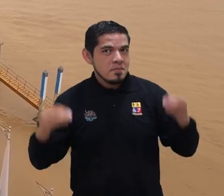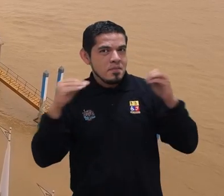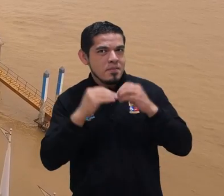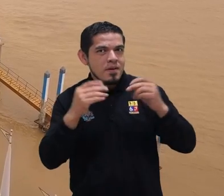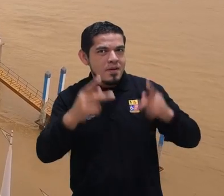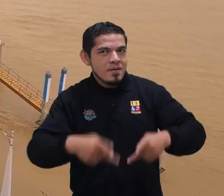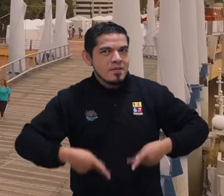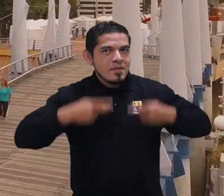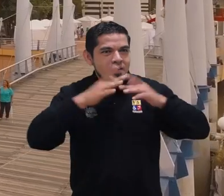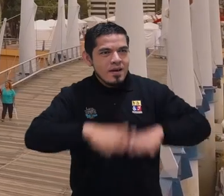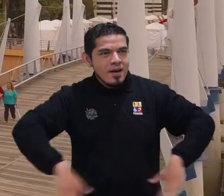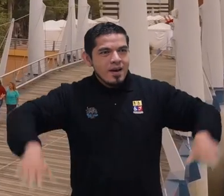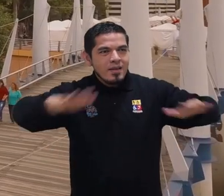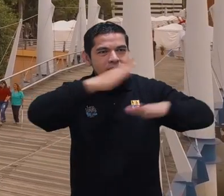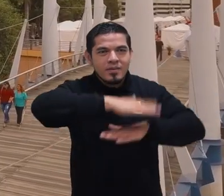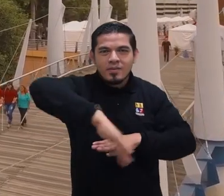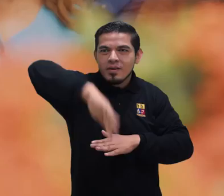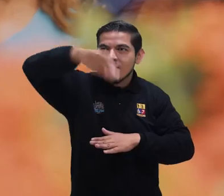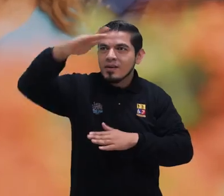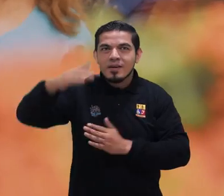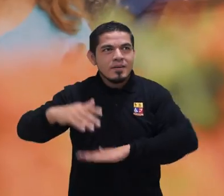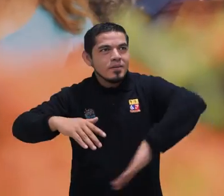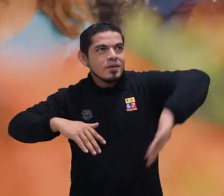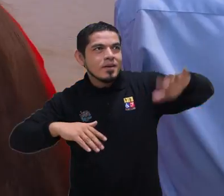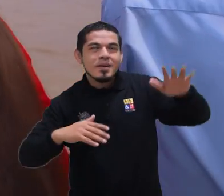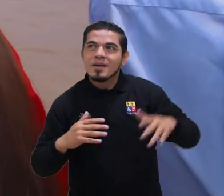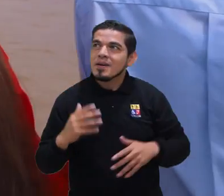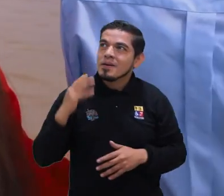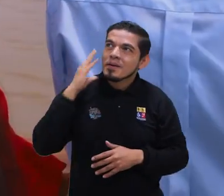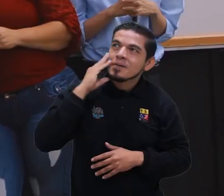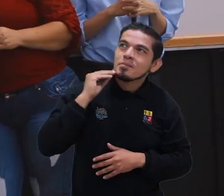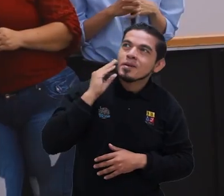Vive nuestros paisajes y comparte la experiencia.